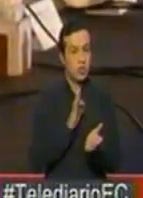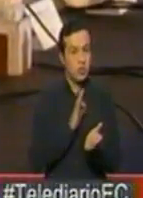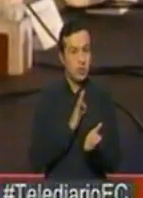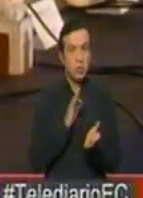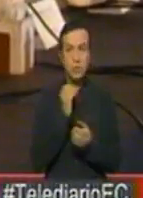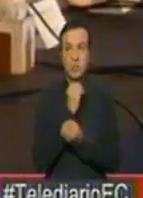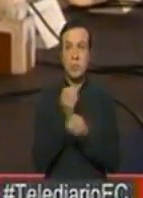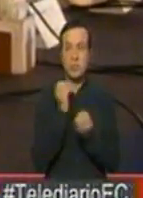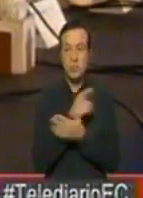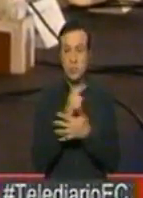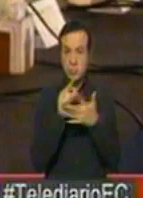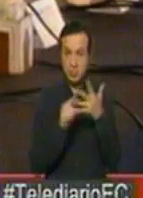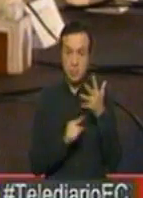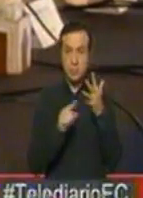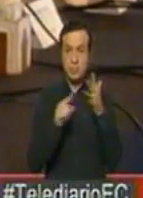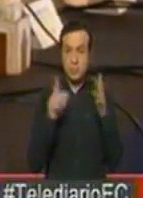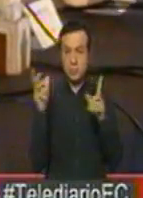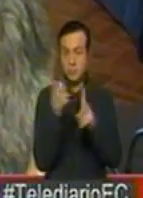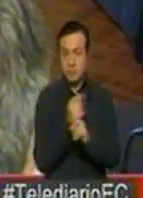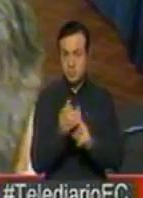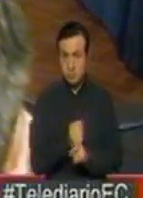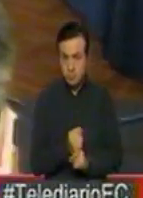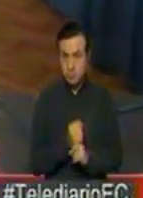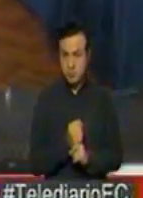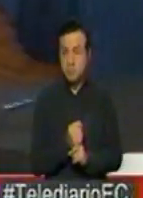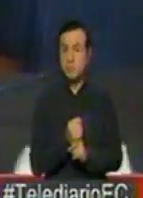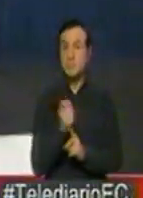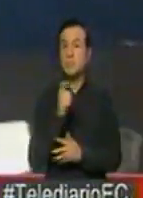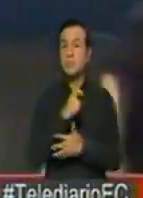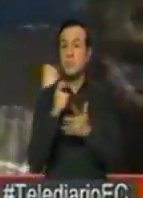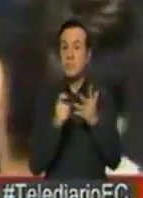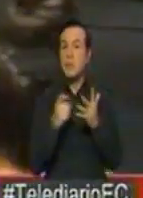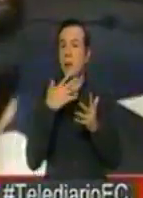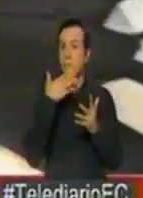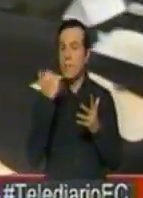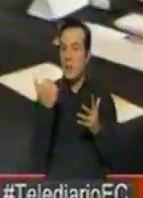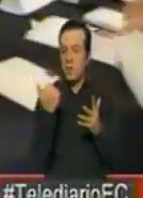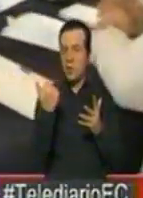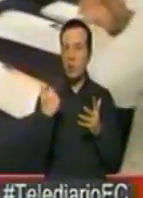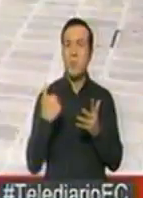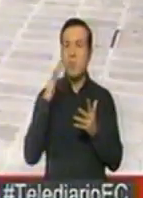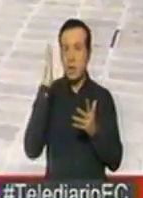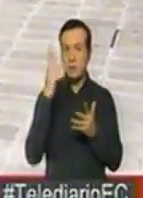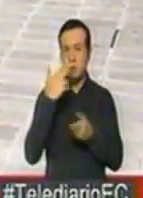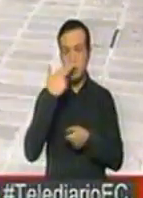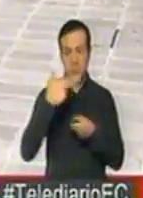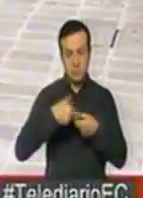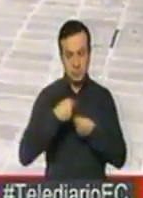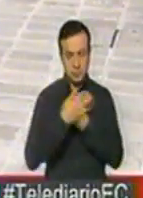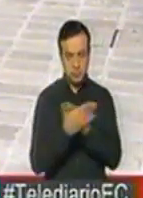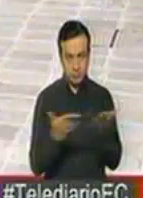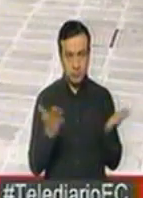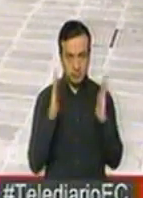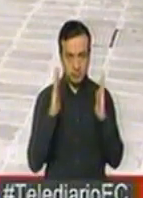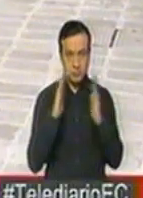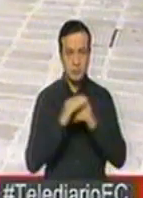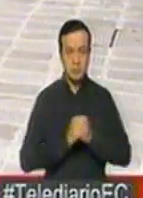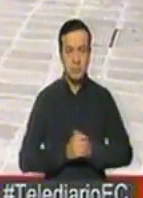dieron a conocer varios de los resultados por los cuales se necesita mejorar esta entrega de combustibles. Escuchemos.